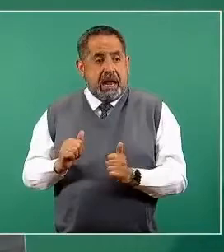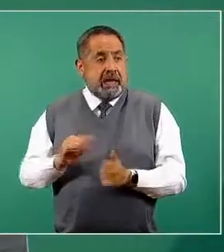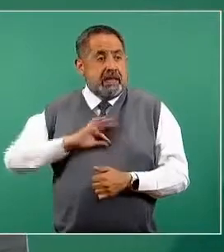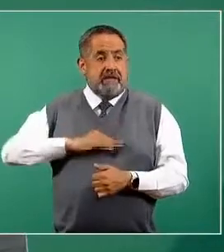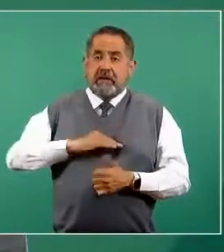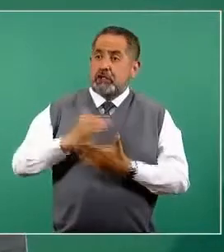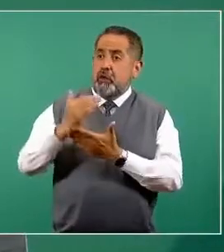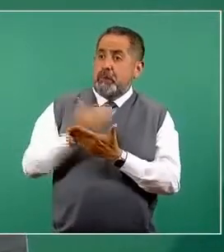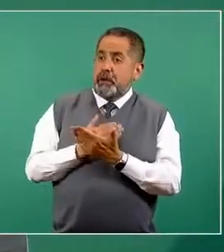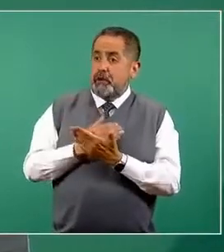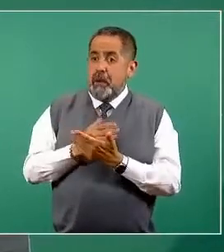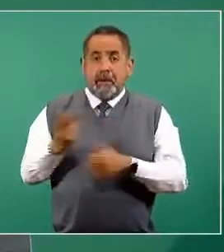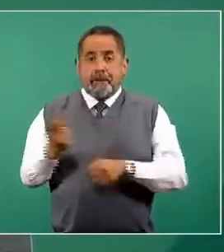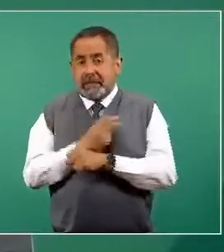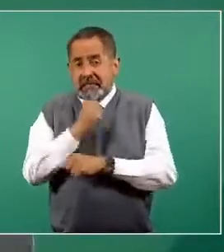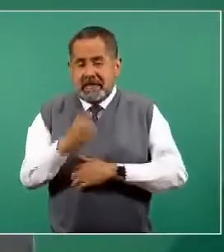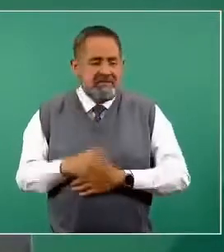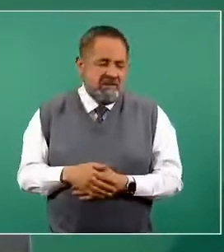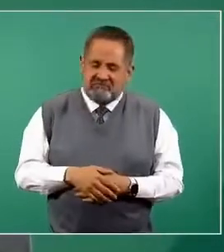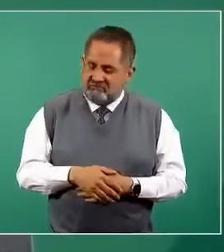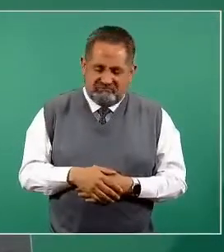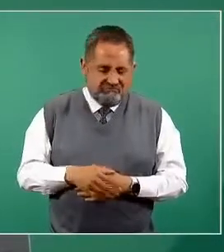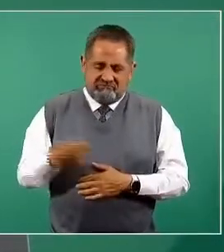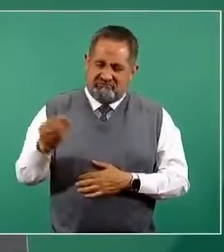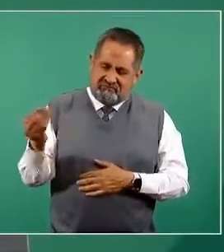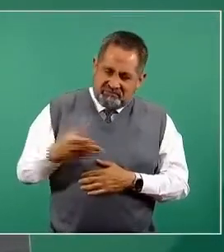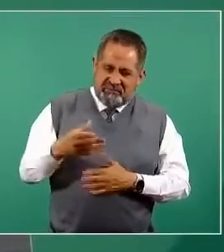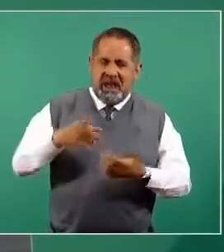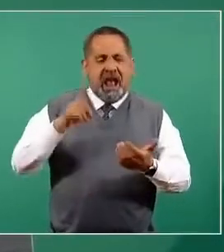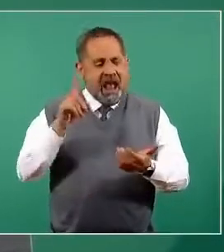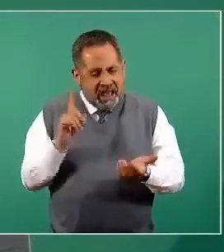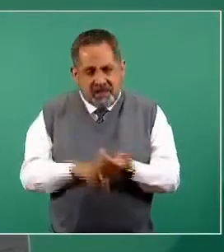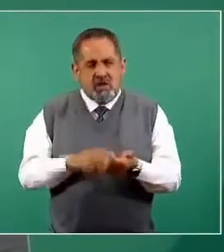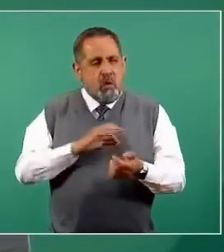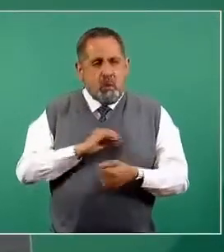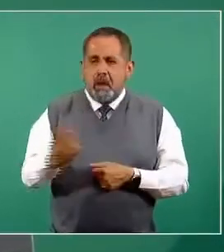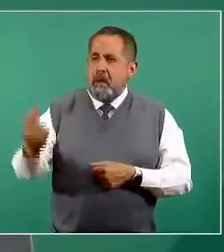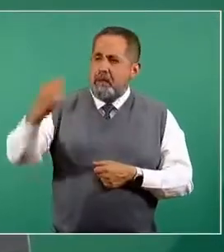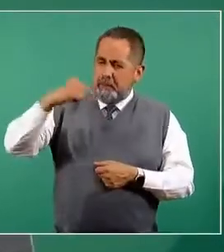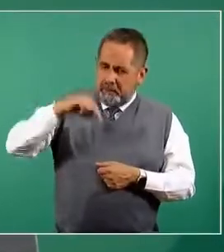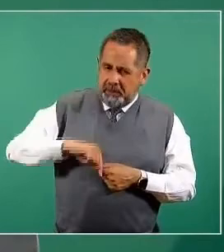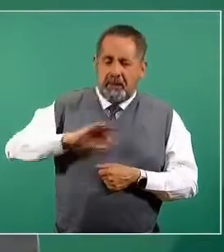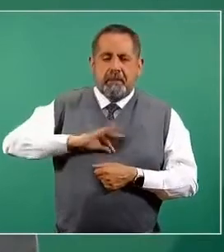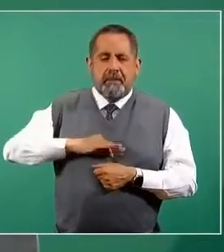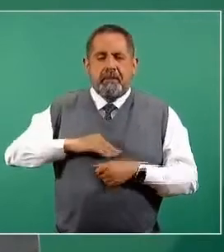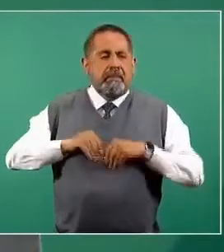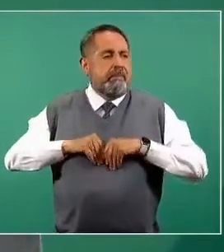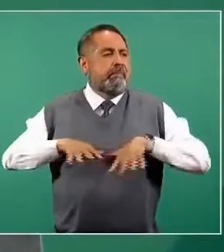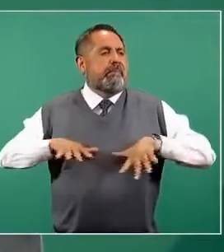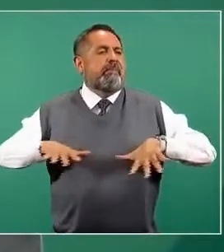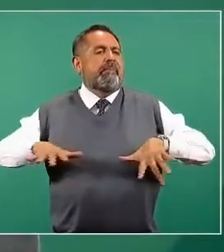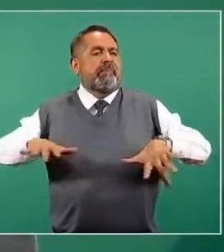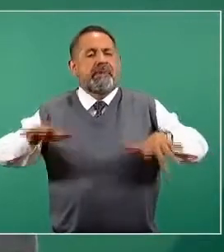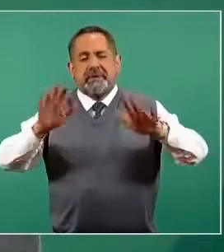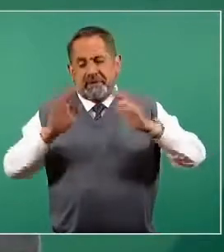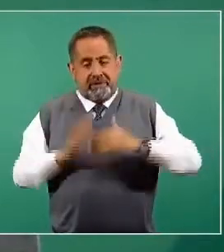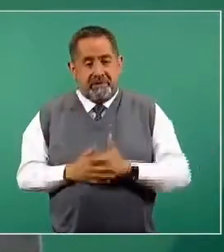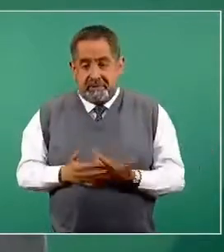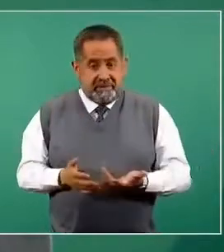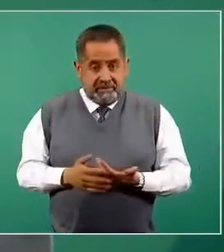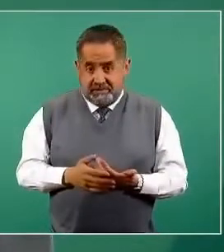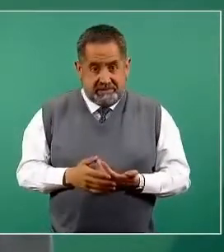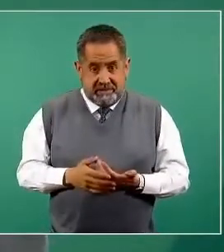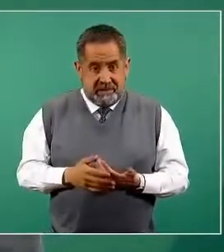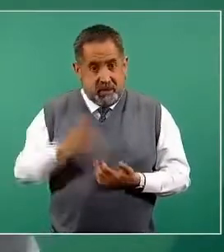impedir que se transporte la enfermedad, el virus, los contagios de un país a otro. No lo fueron